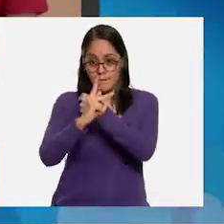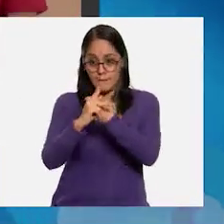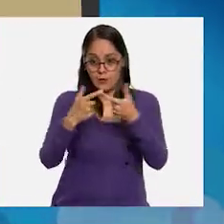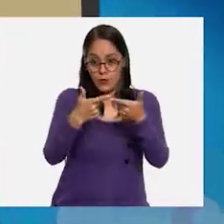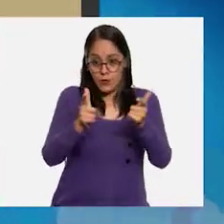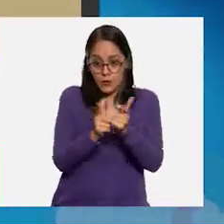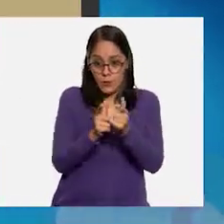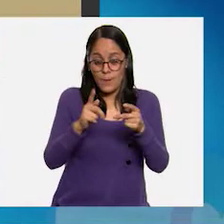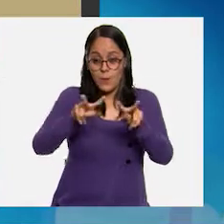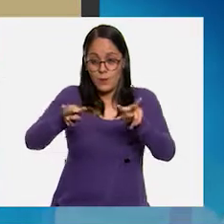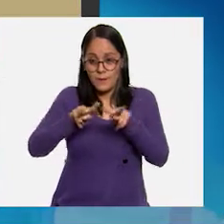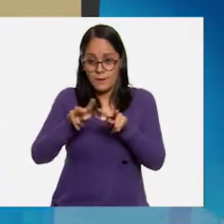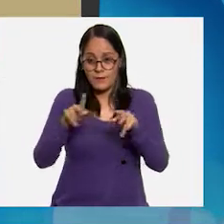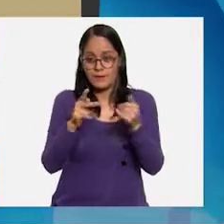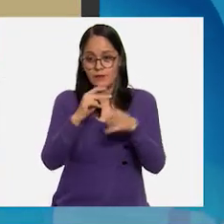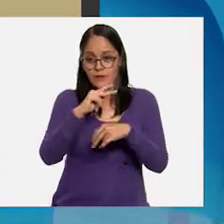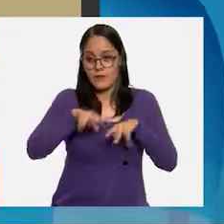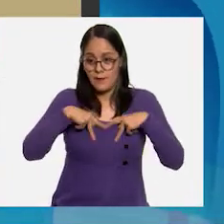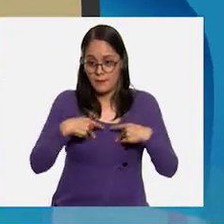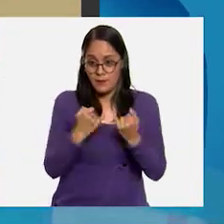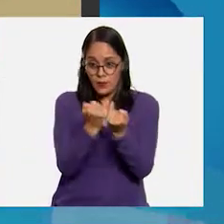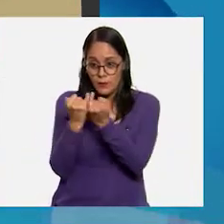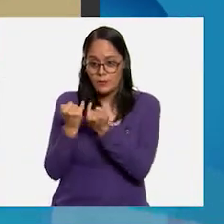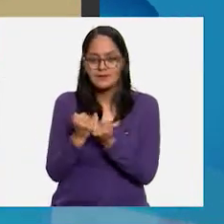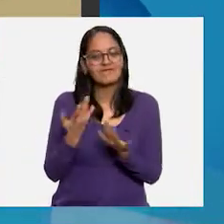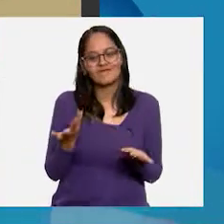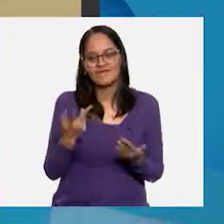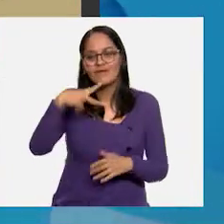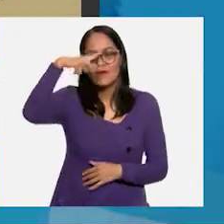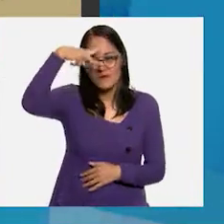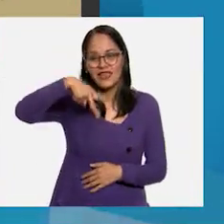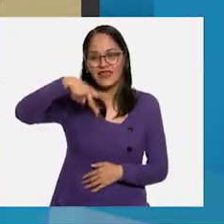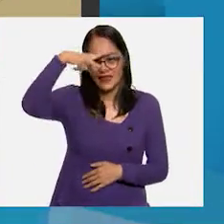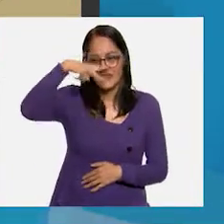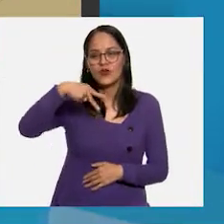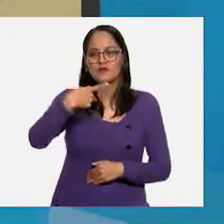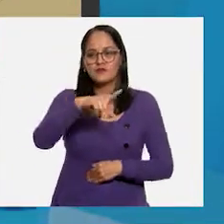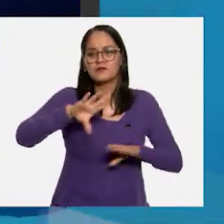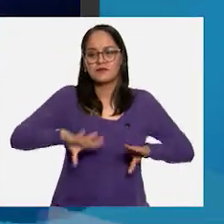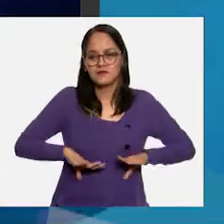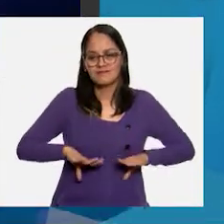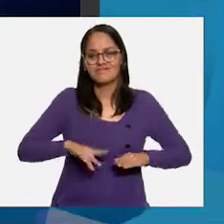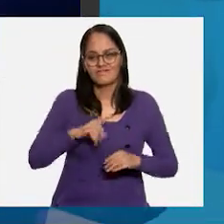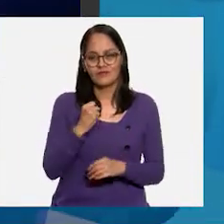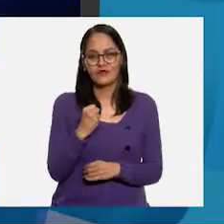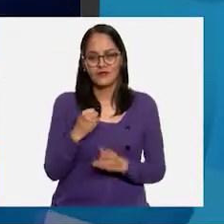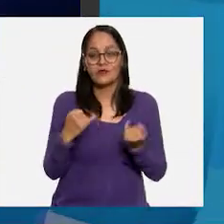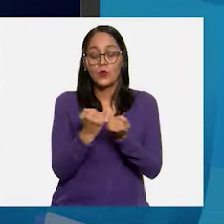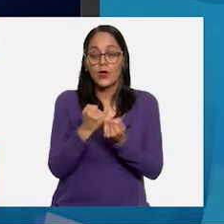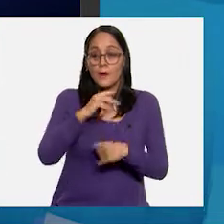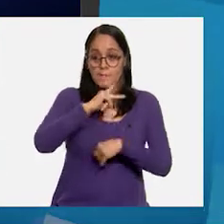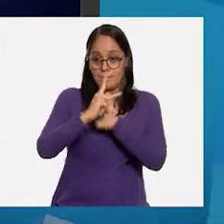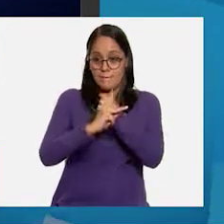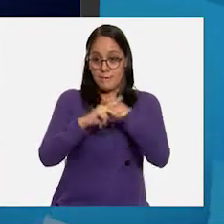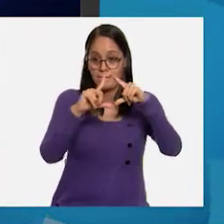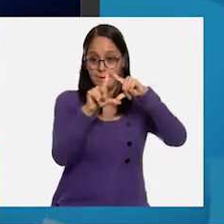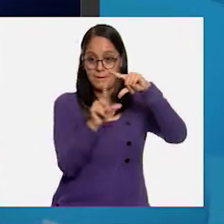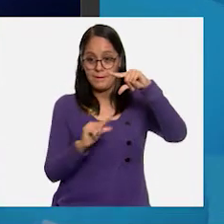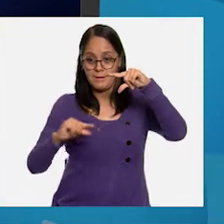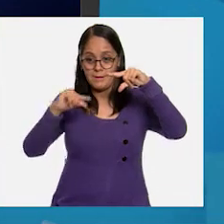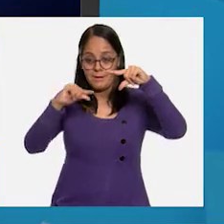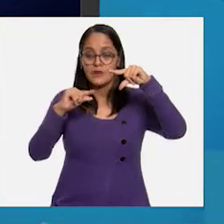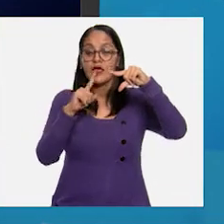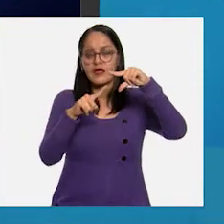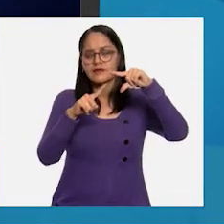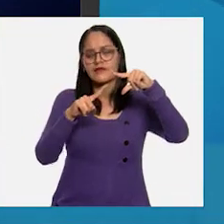México es un país muy vulnerable a los efectos del cambio climático, por varias de sus características. Es un país muy extenso que se encuentra